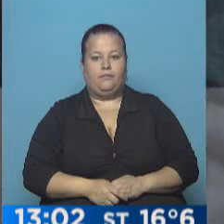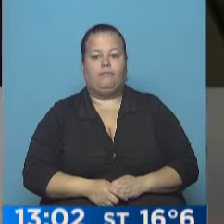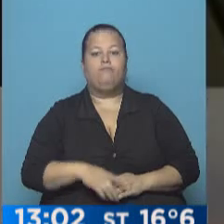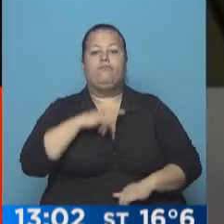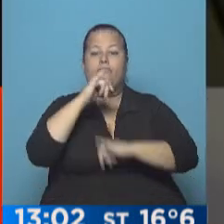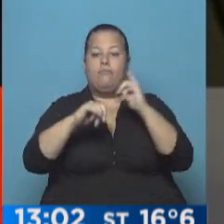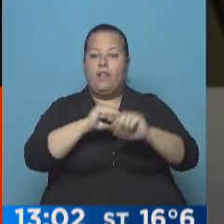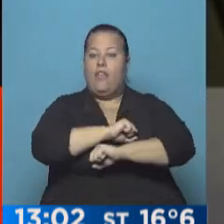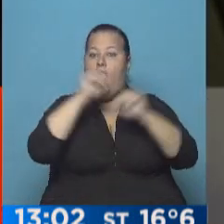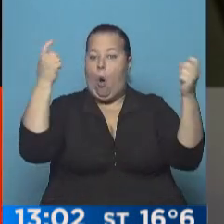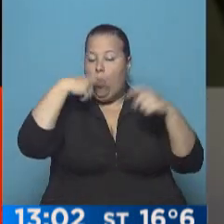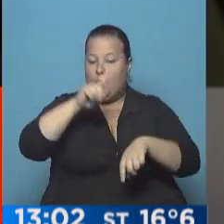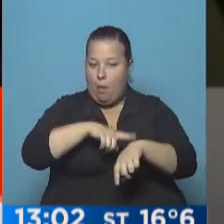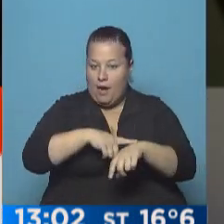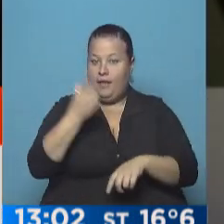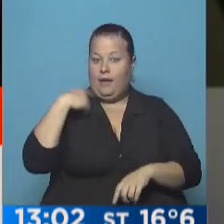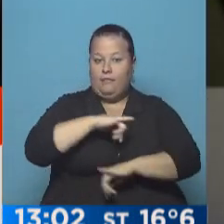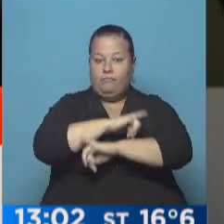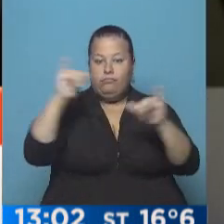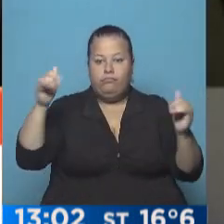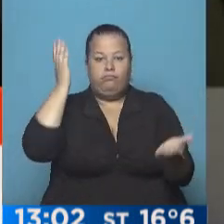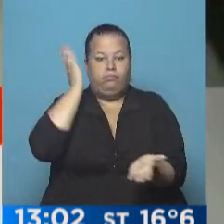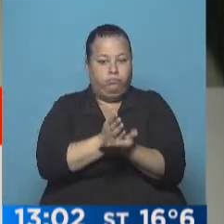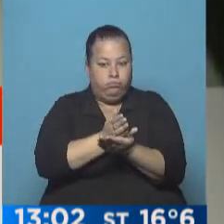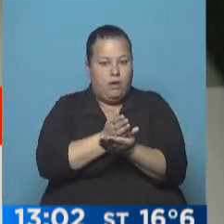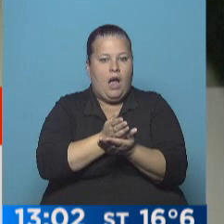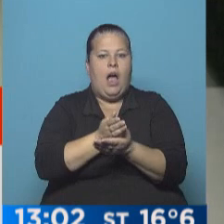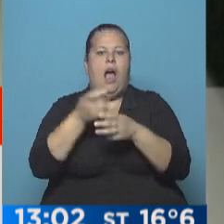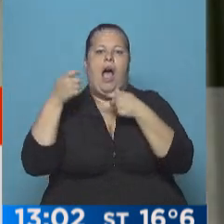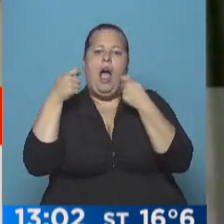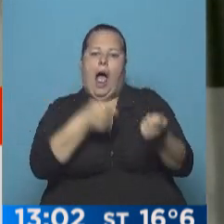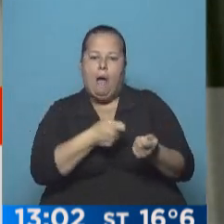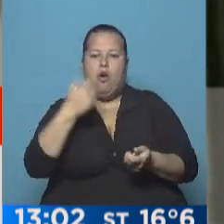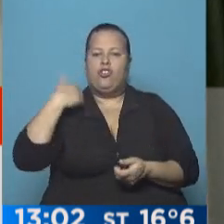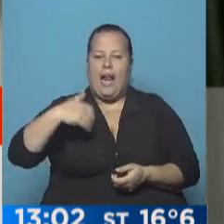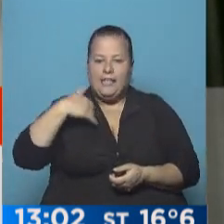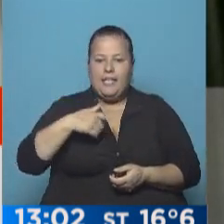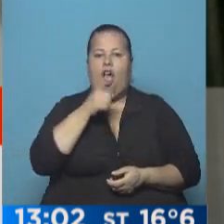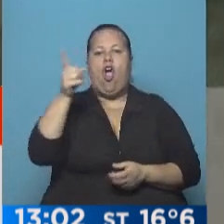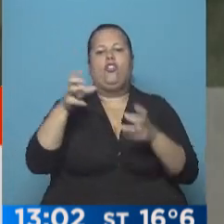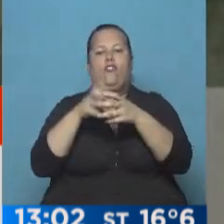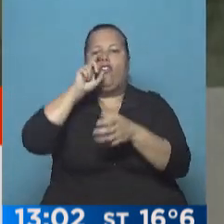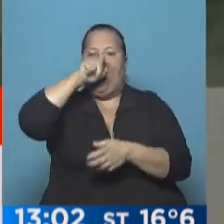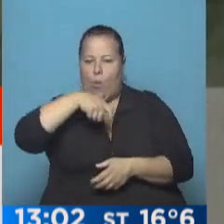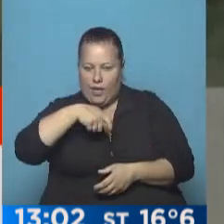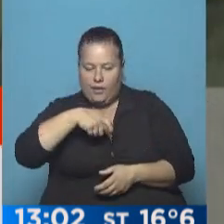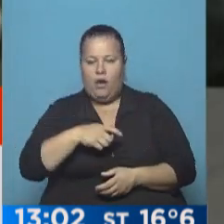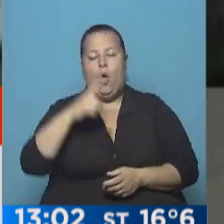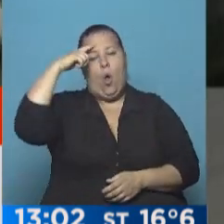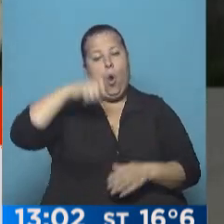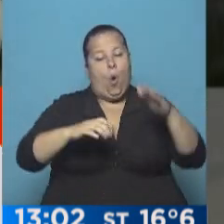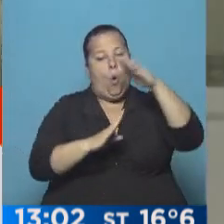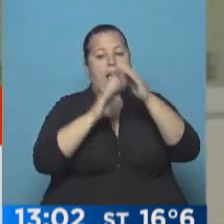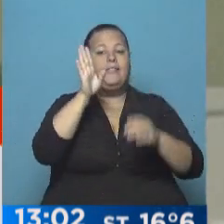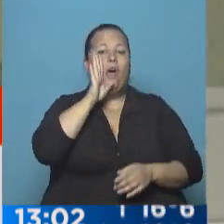Y es información de último momento. Acaba de conocerse un nuevo fallo que respalda la posición argentina ante los fondos buitre. La Corte de